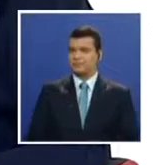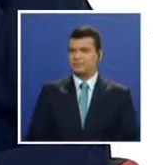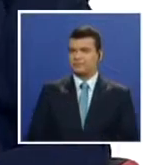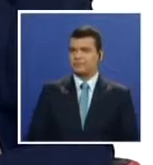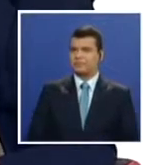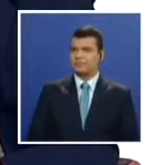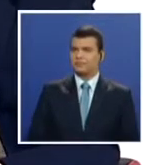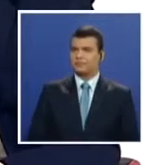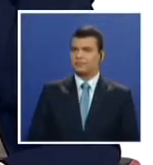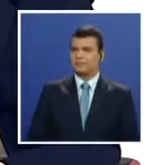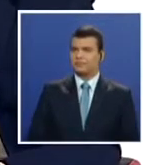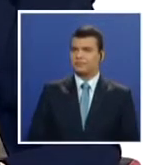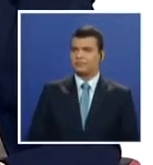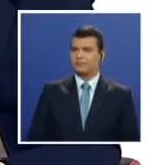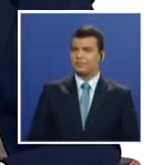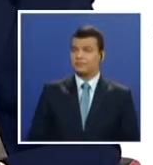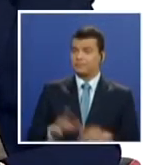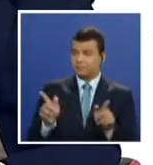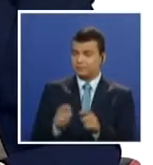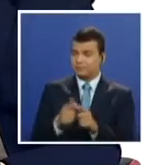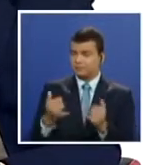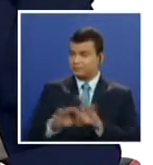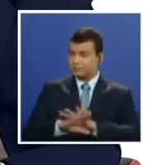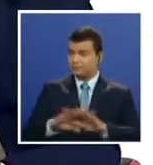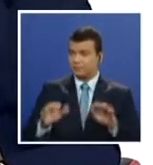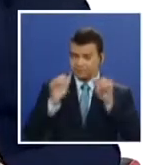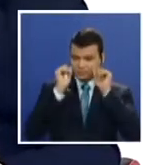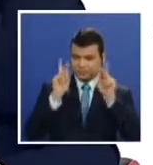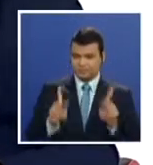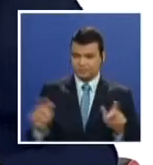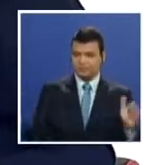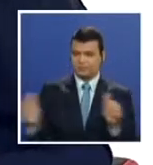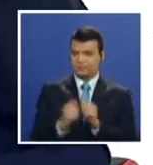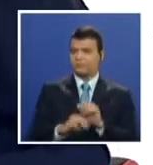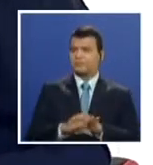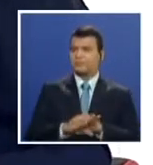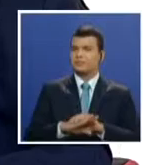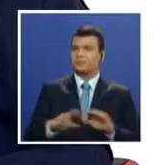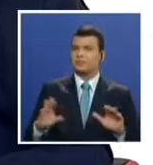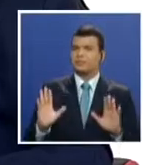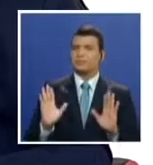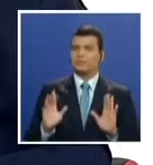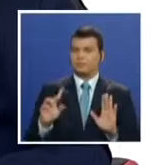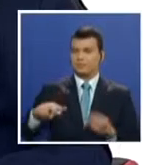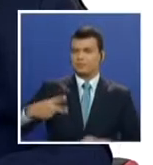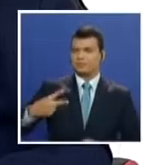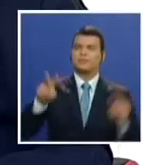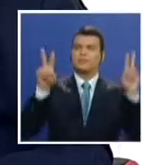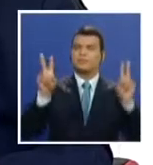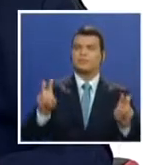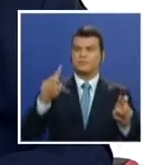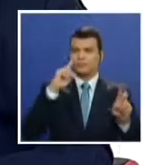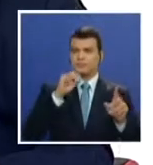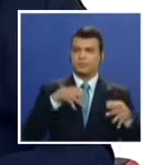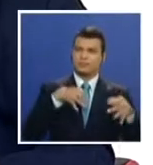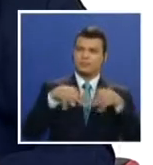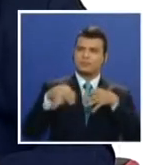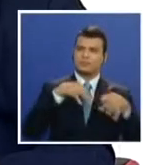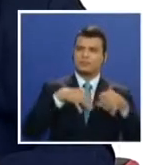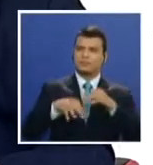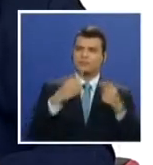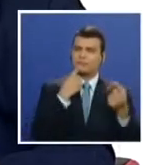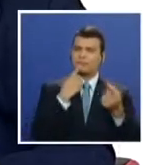regalemos ahí unos minutos y ya como lo dijo nuestro compañero pablo azkue pues hoy tenemos la segunda parte de ese especial en el que